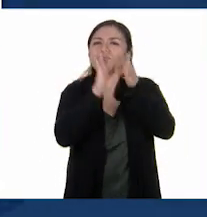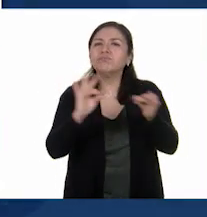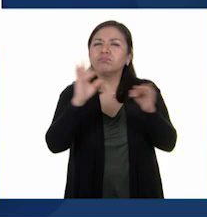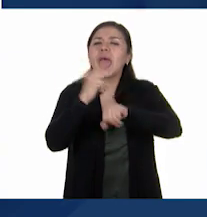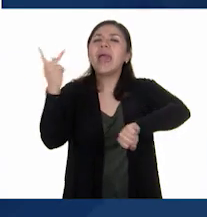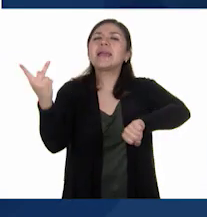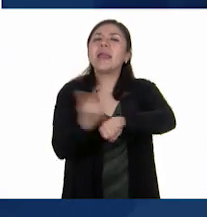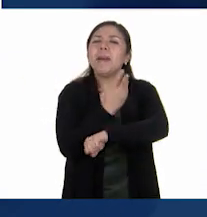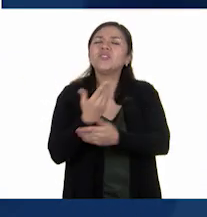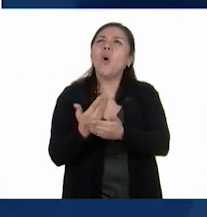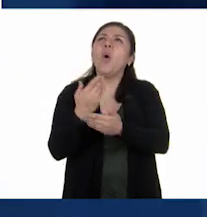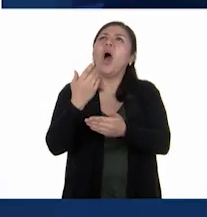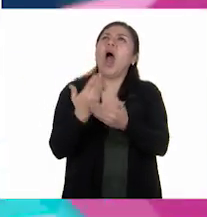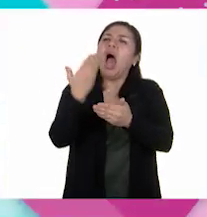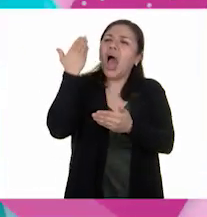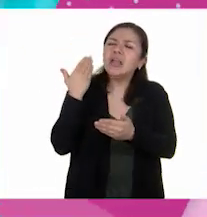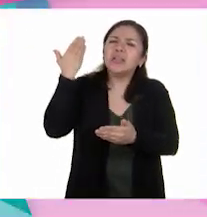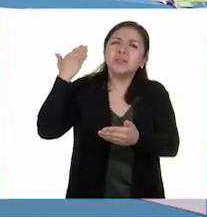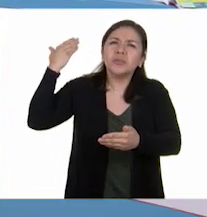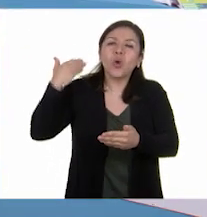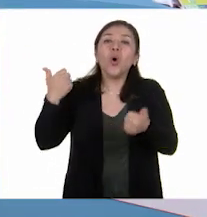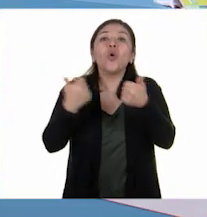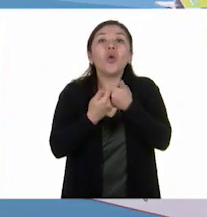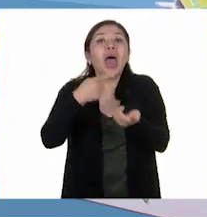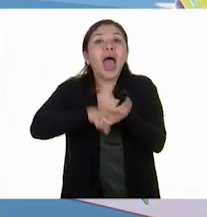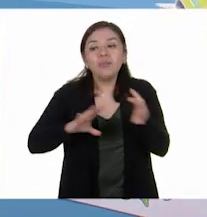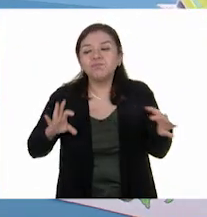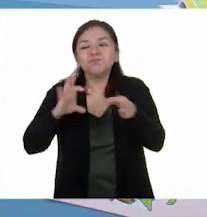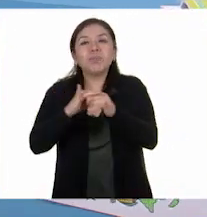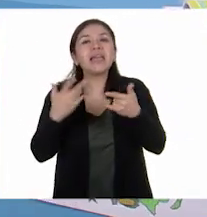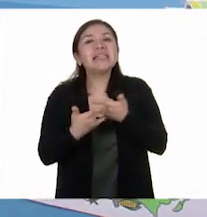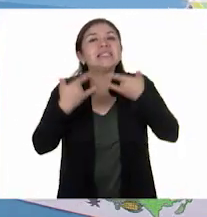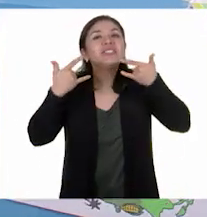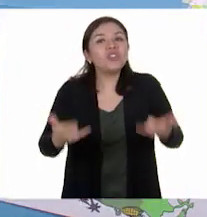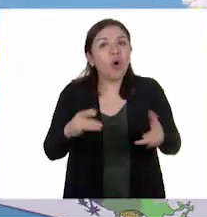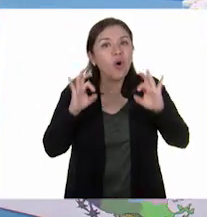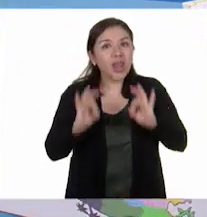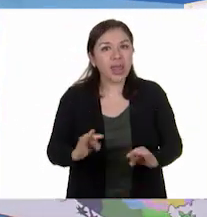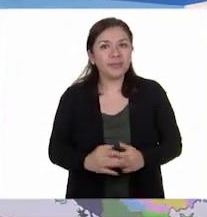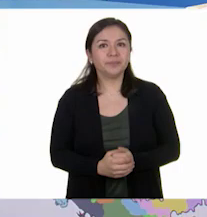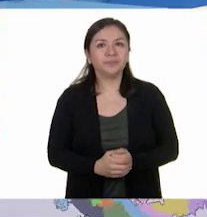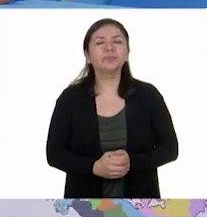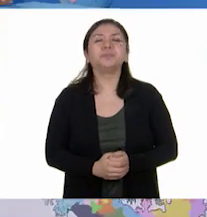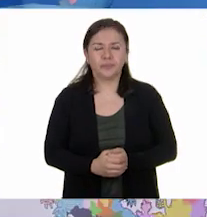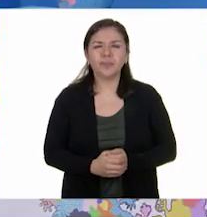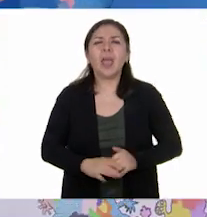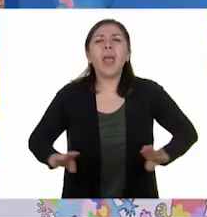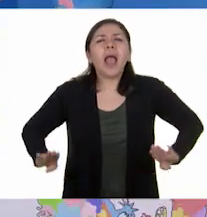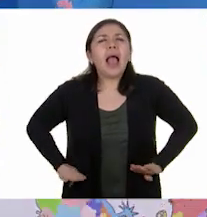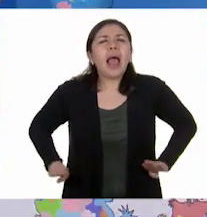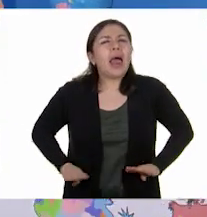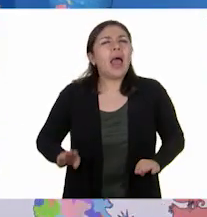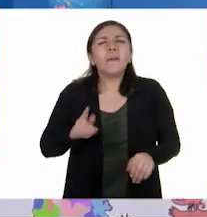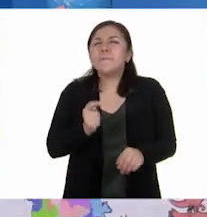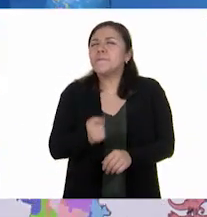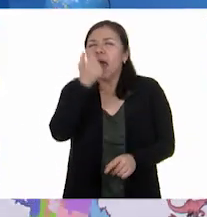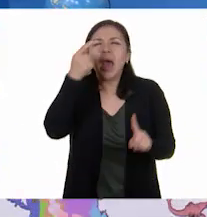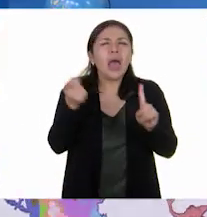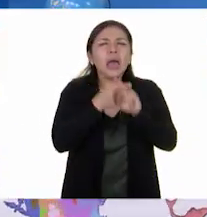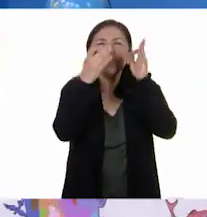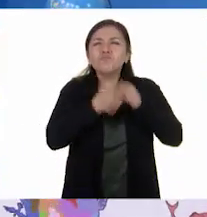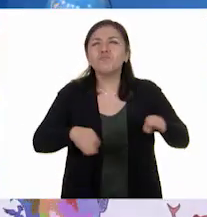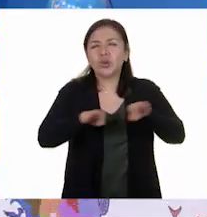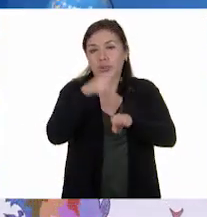hechos históricos. ¿Cuáles son algunas de las principales características del relato